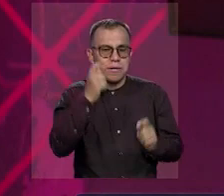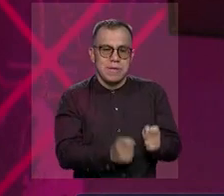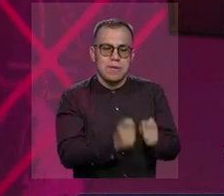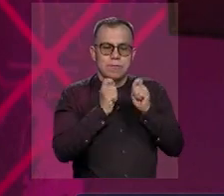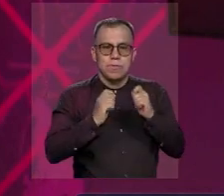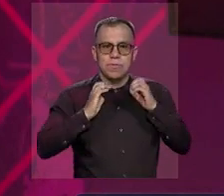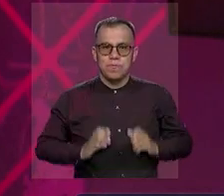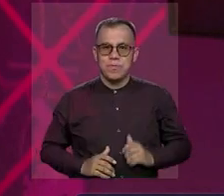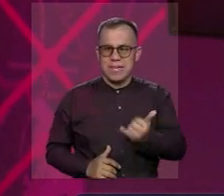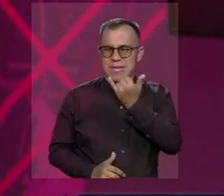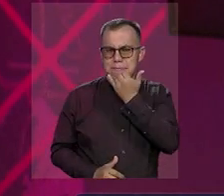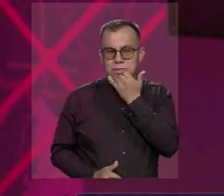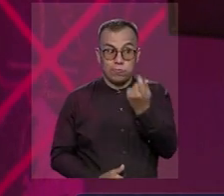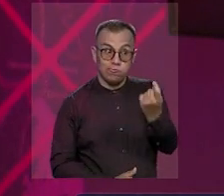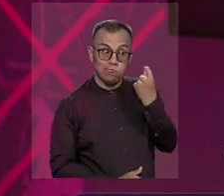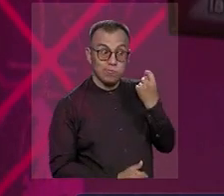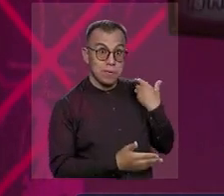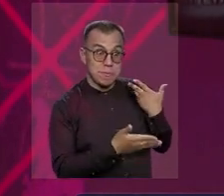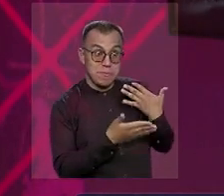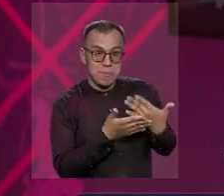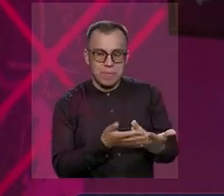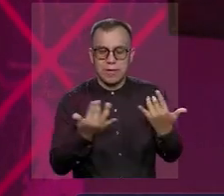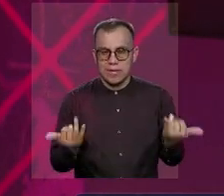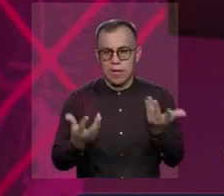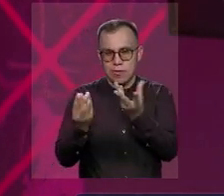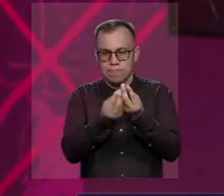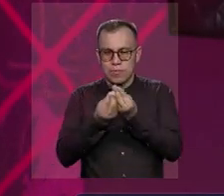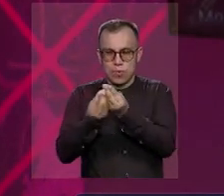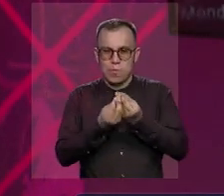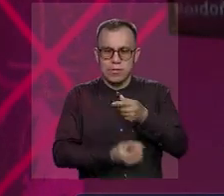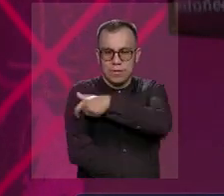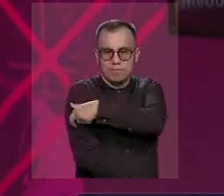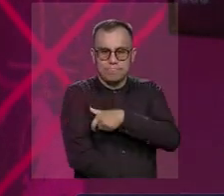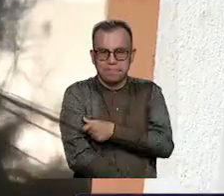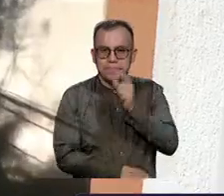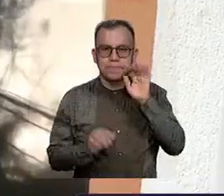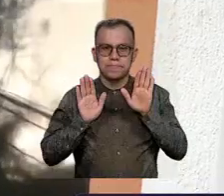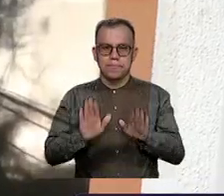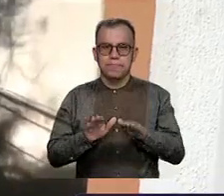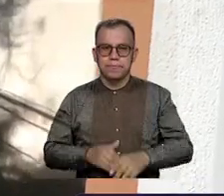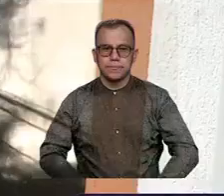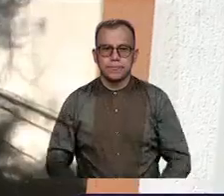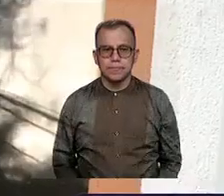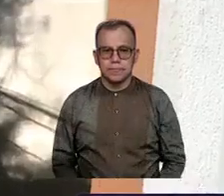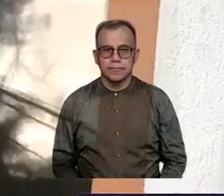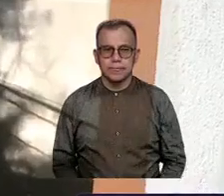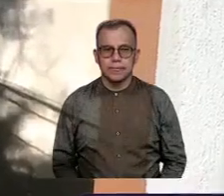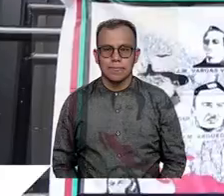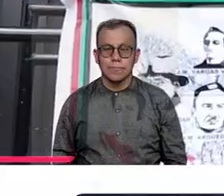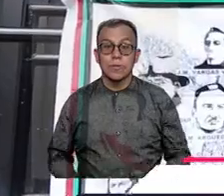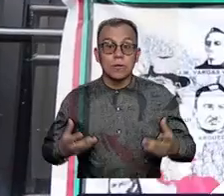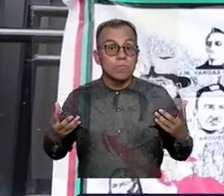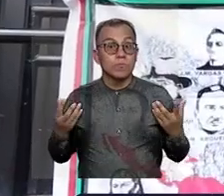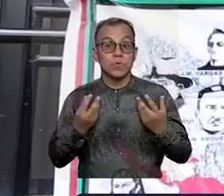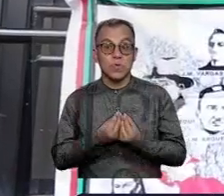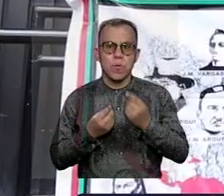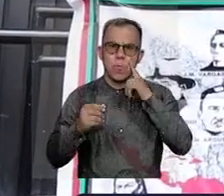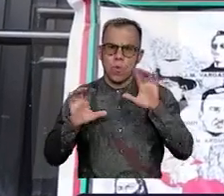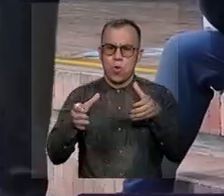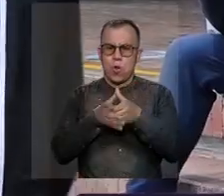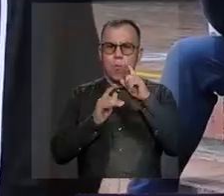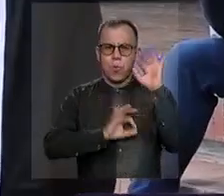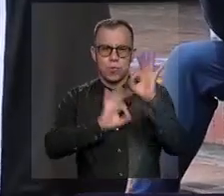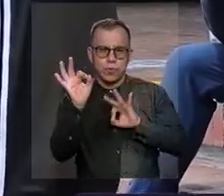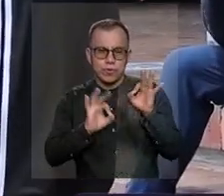Esto fue lo que pasó en las últimas horas y esto es lo que dijo este comité de paro. El comité, integrado por organizaciones